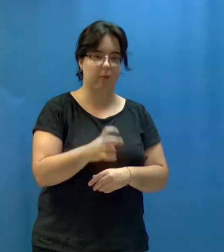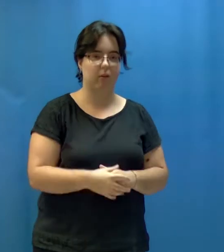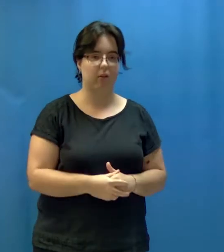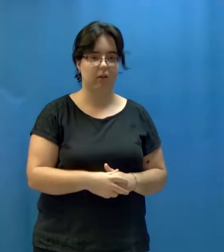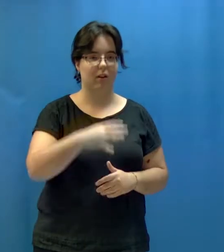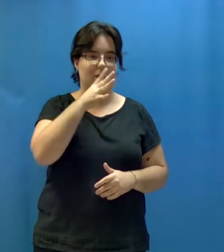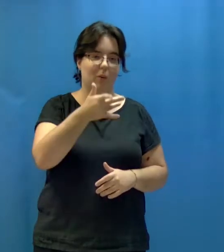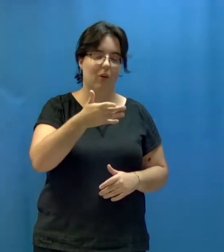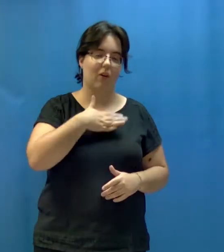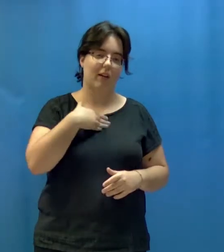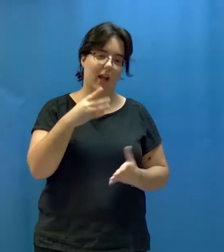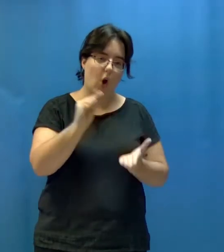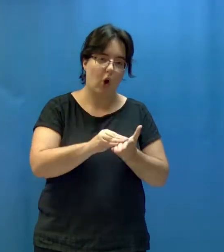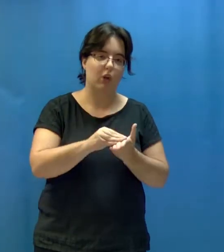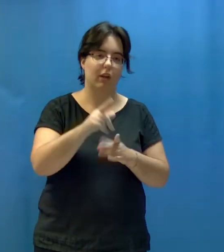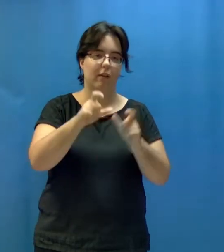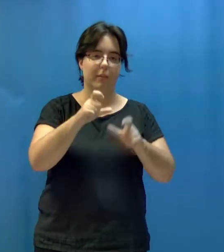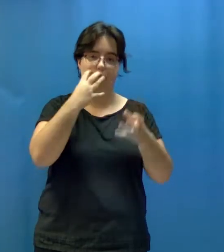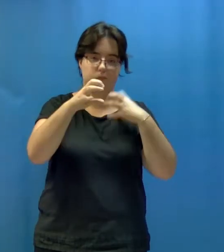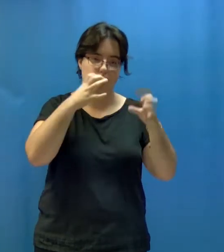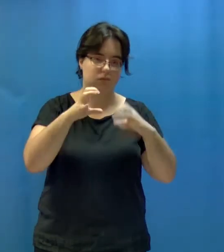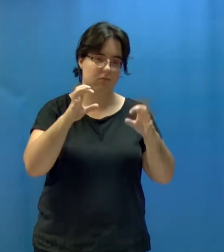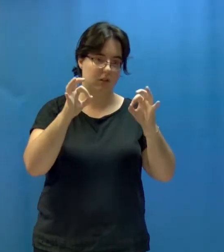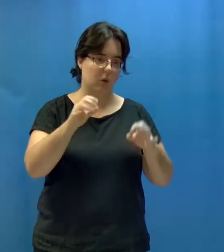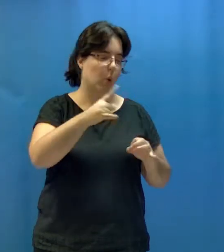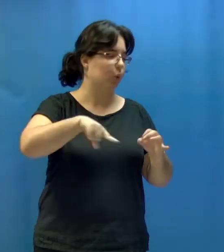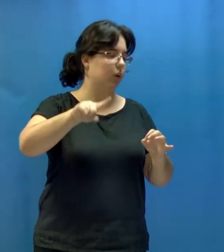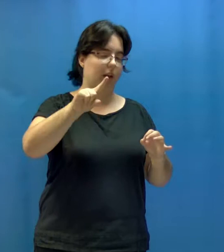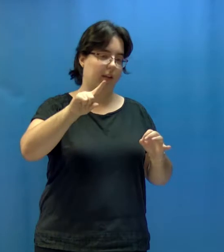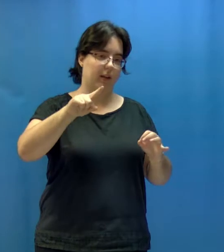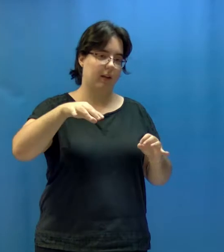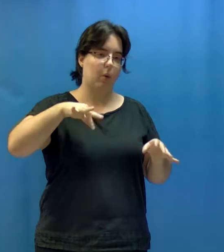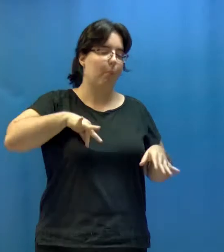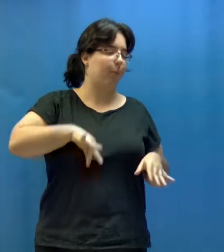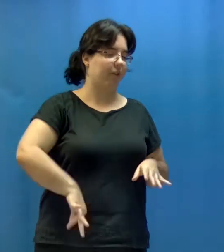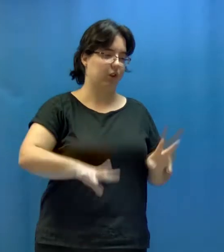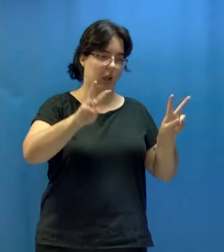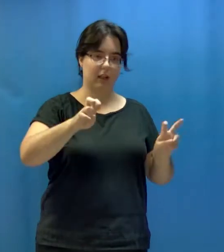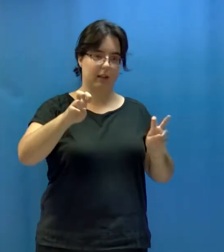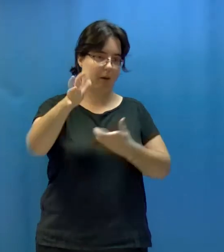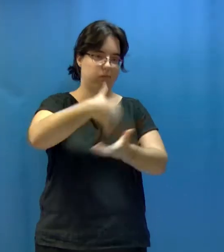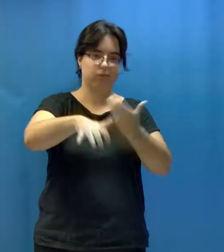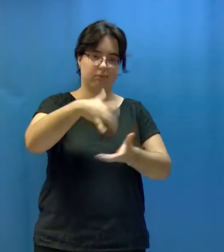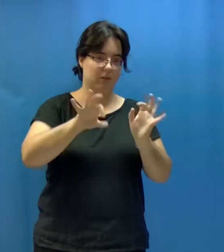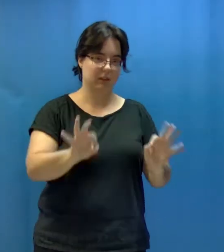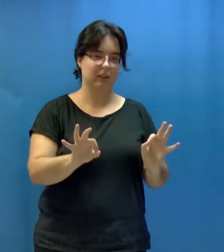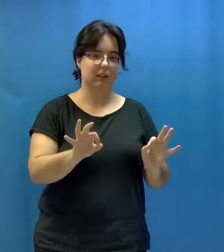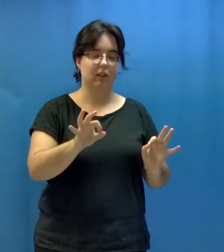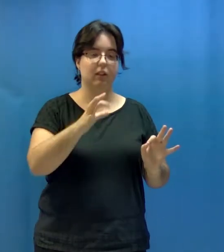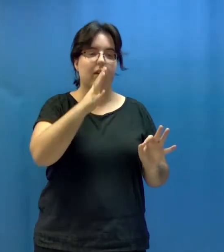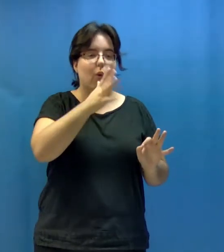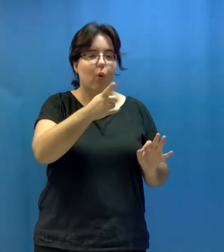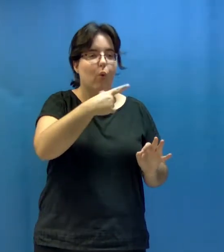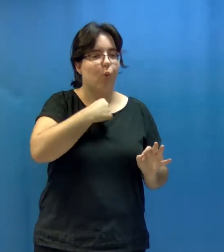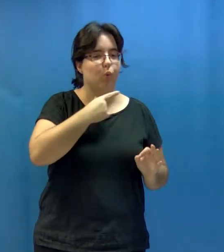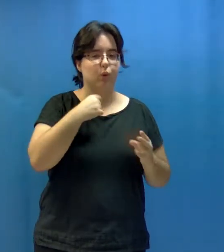de confrontación en nuestra sociedad. Son especialistas. A ustedes les gusta enfrentar y crispar el ambiente. Ustedes están